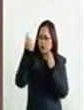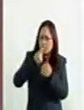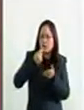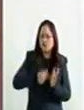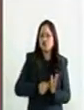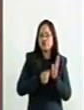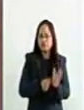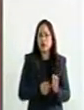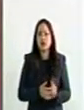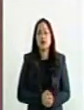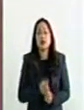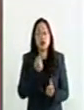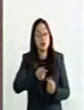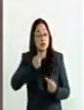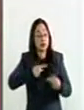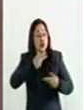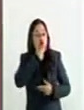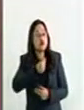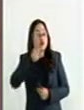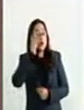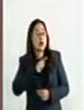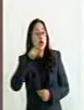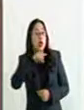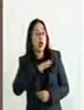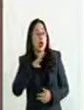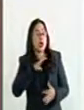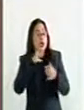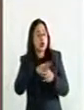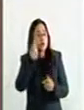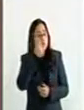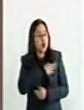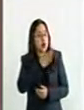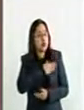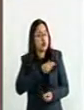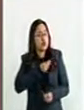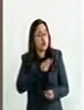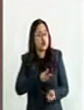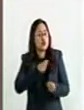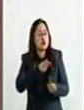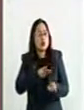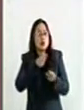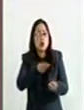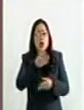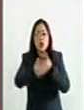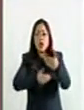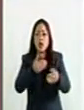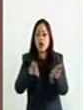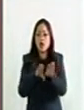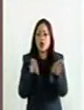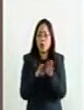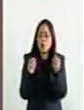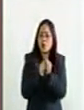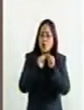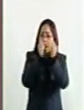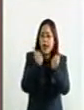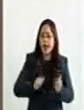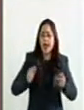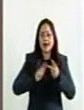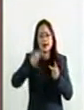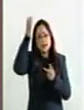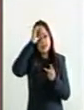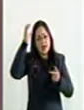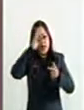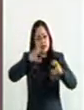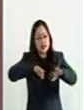En algunos hombres y mujeres, esa constancia de filantropía arrebatada puede ser a través del arte, la ciencia, el